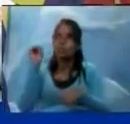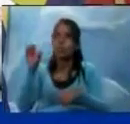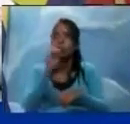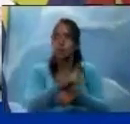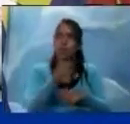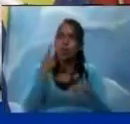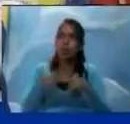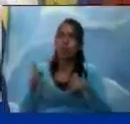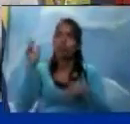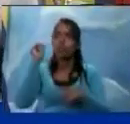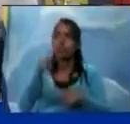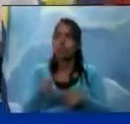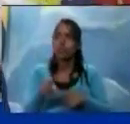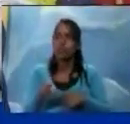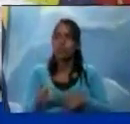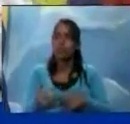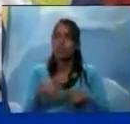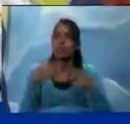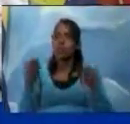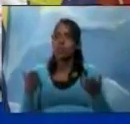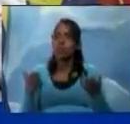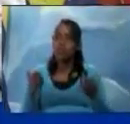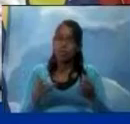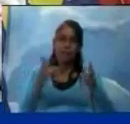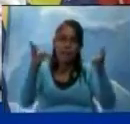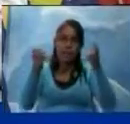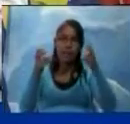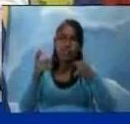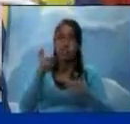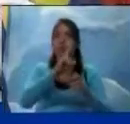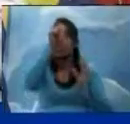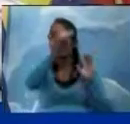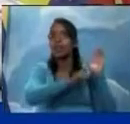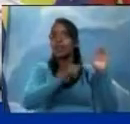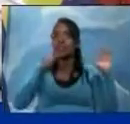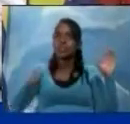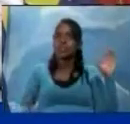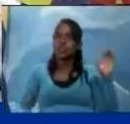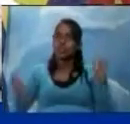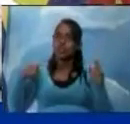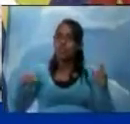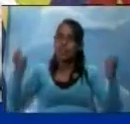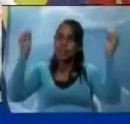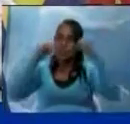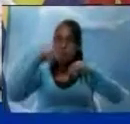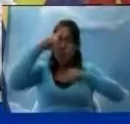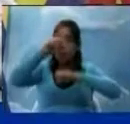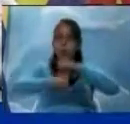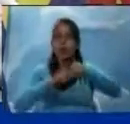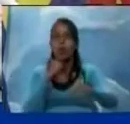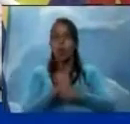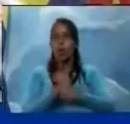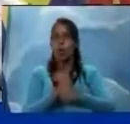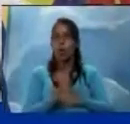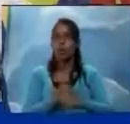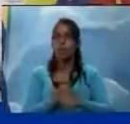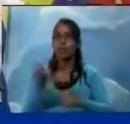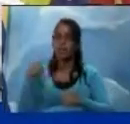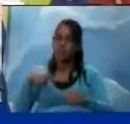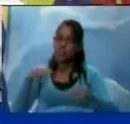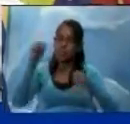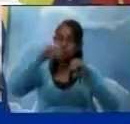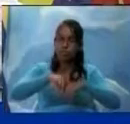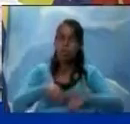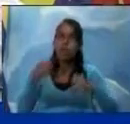otros también. O sea, lo que han recibido del Señor, tienen que ponerlo por obra. Tienen que ponerlo